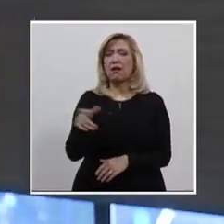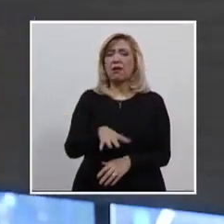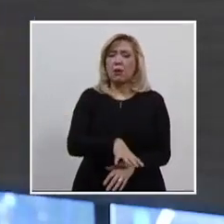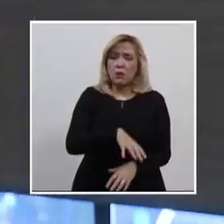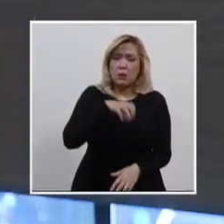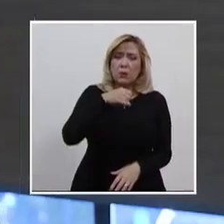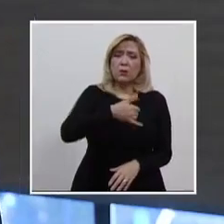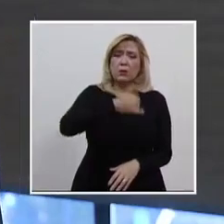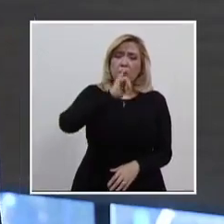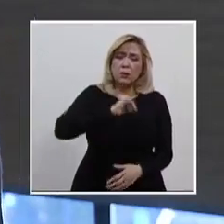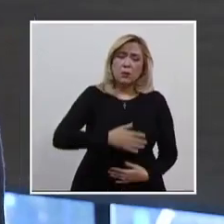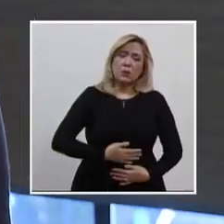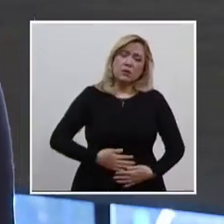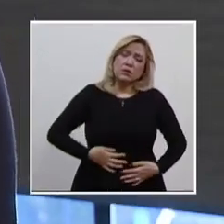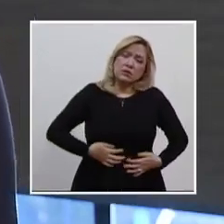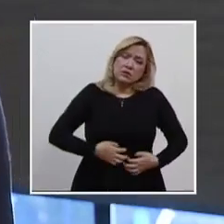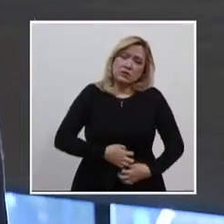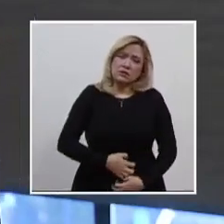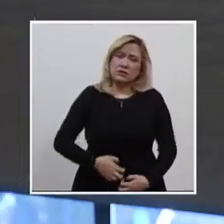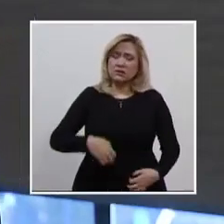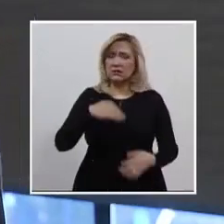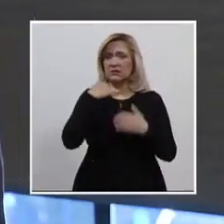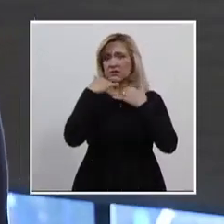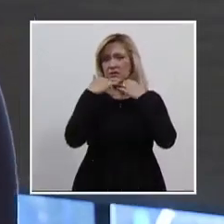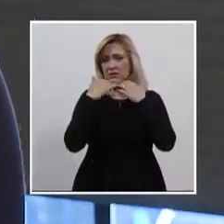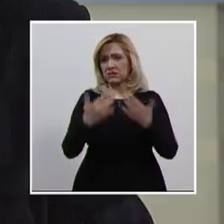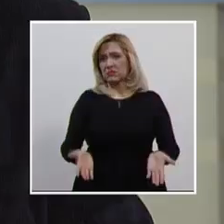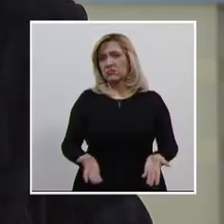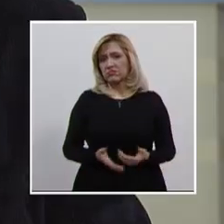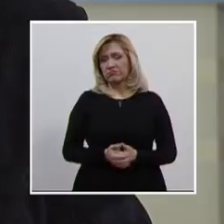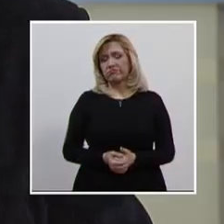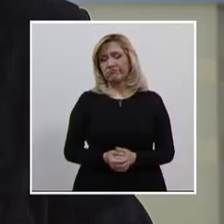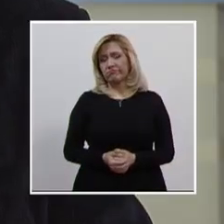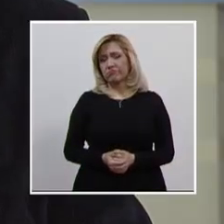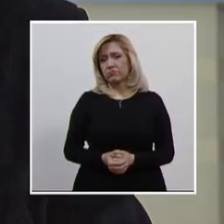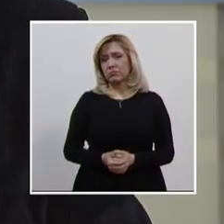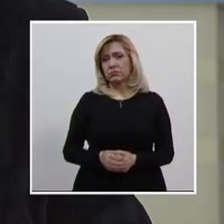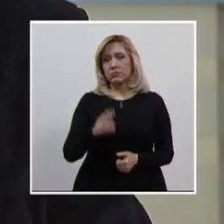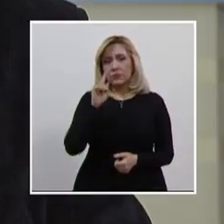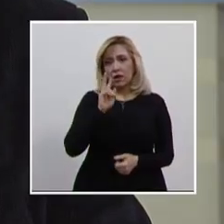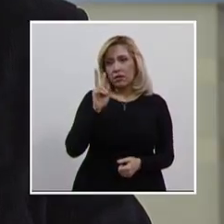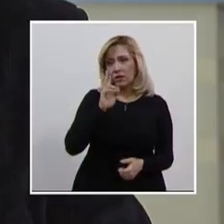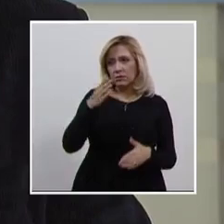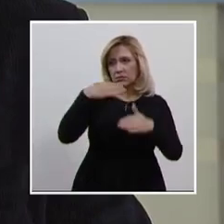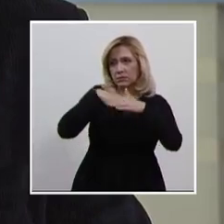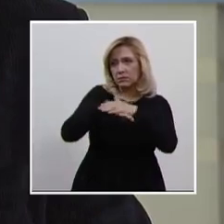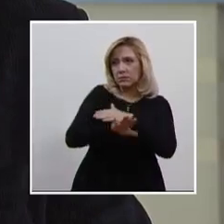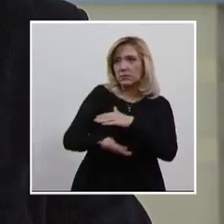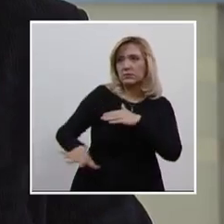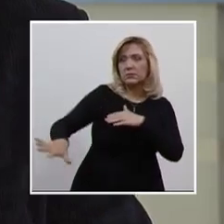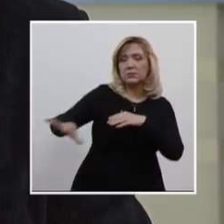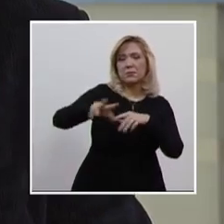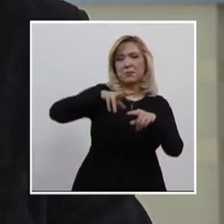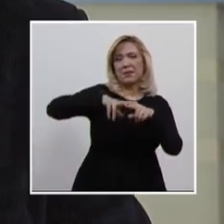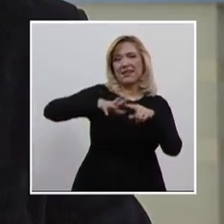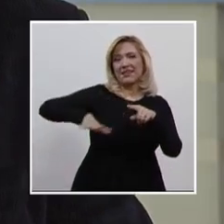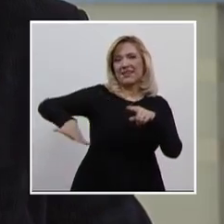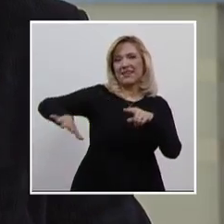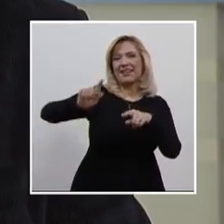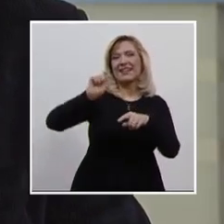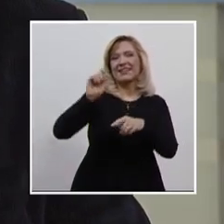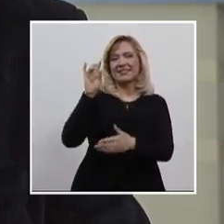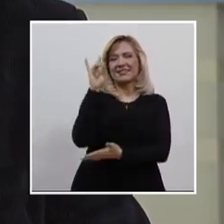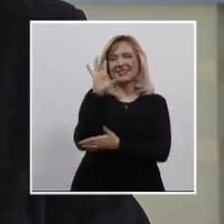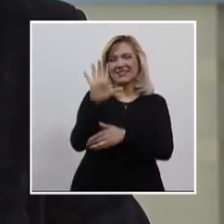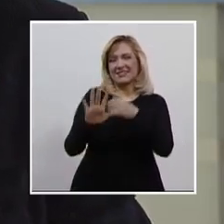sí se encontraba contaminada básicamente. Realizamos un recorrido al interior del parque y encontramos